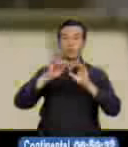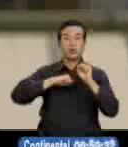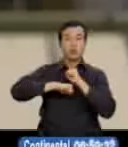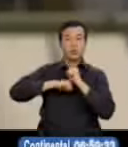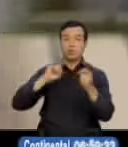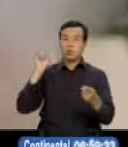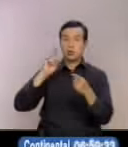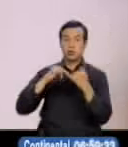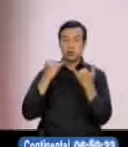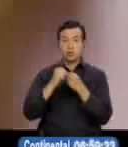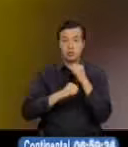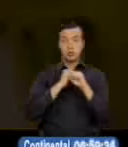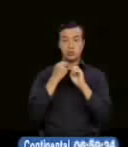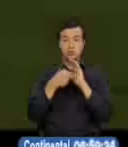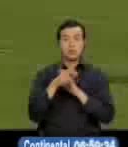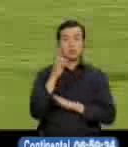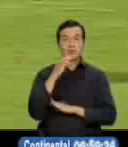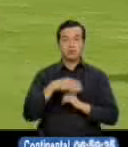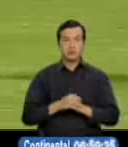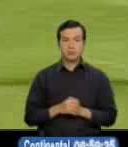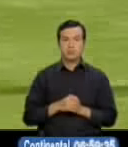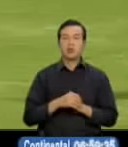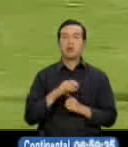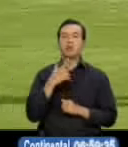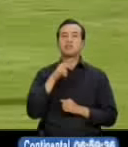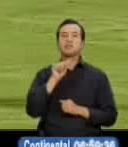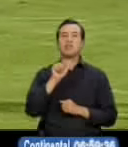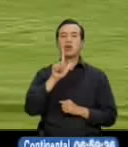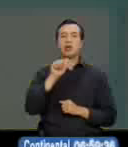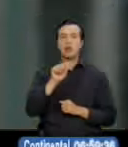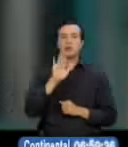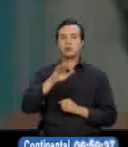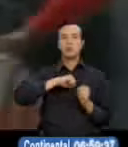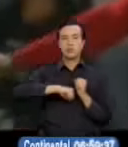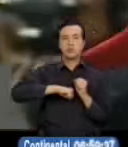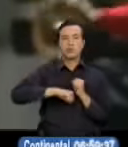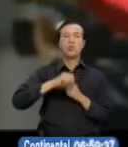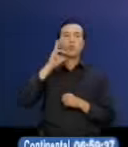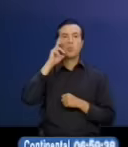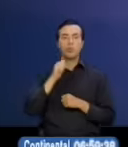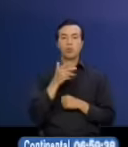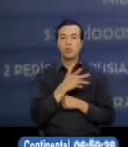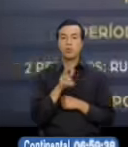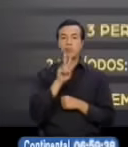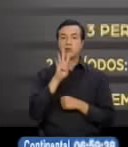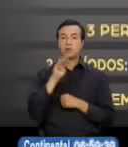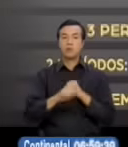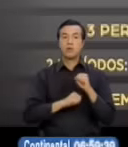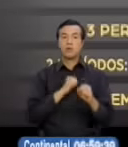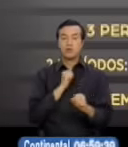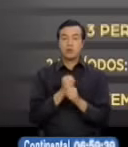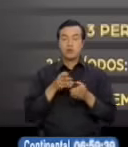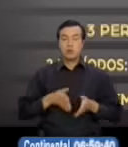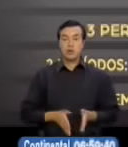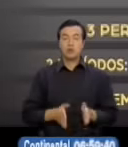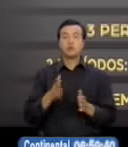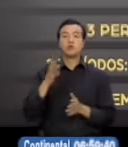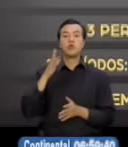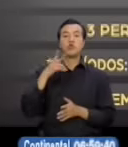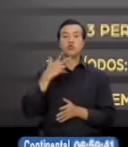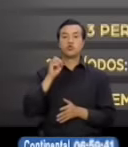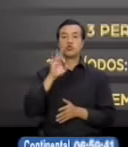momento en el 2016. Walter Chalá, delantero de Deportivo Cuenca, tiene 24 años, nació en el Valle del